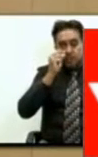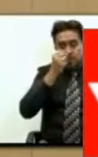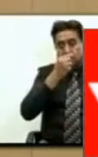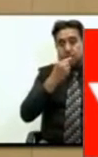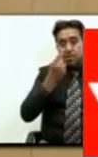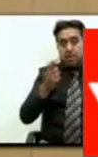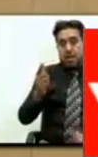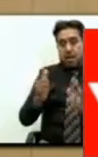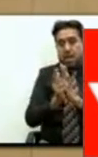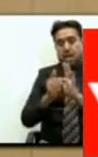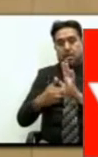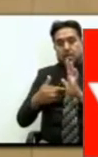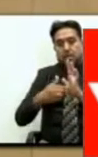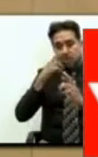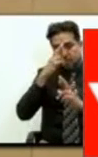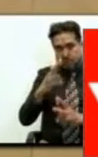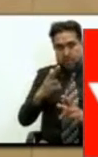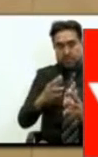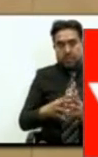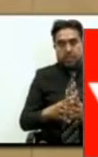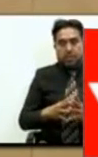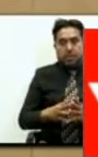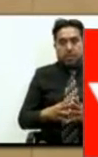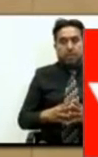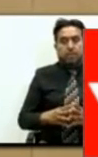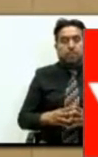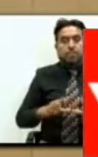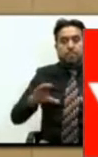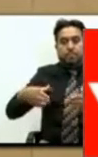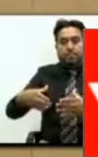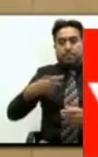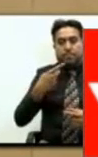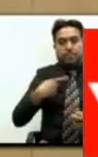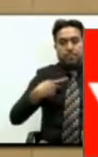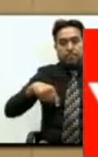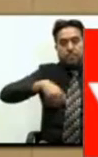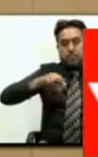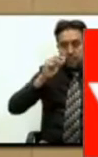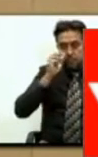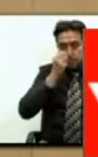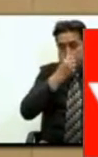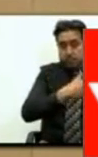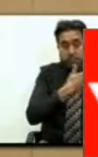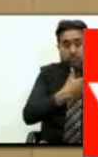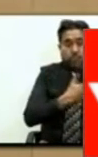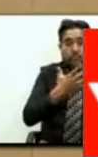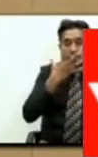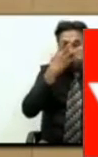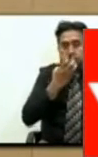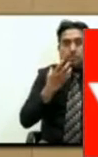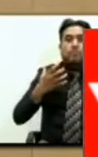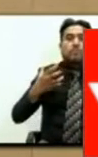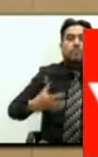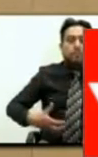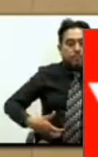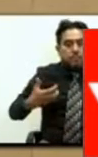se respeta a los irapuatenses nos da tristeza y coraje